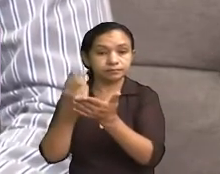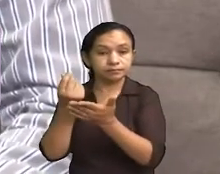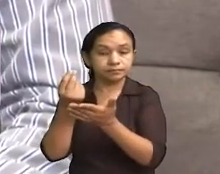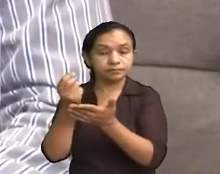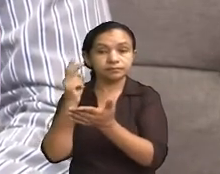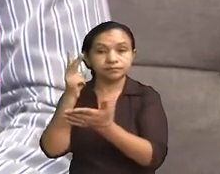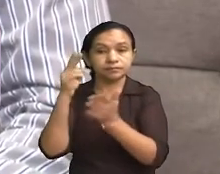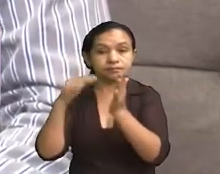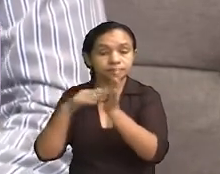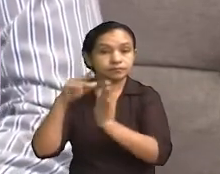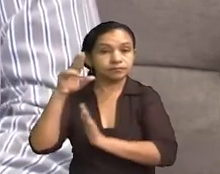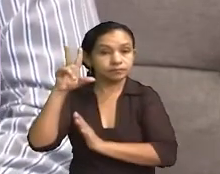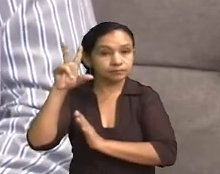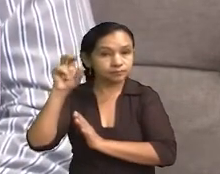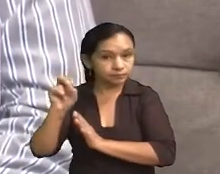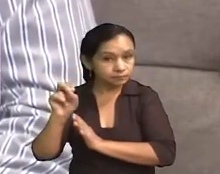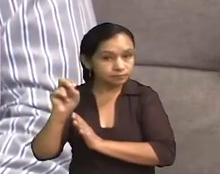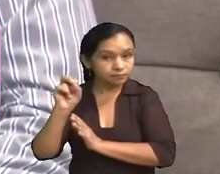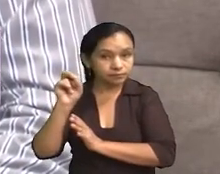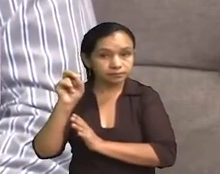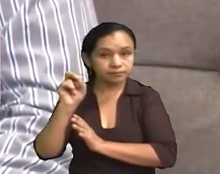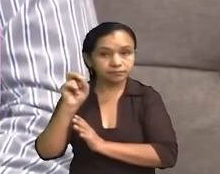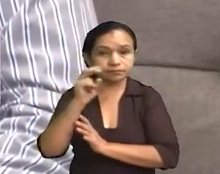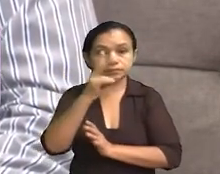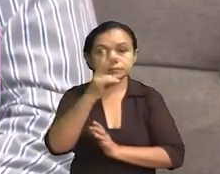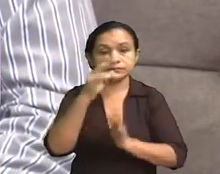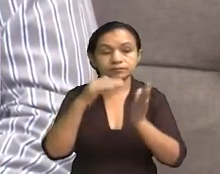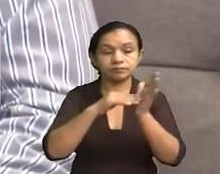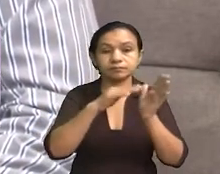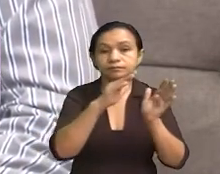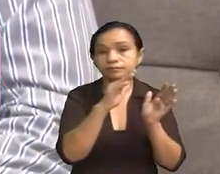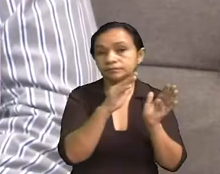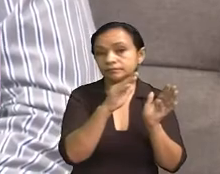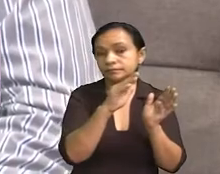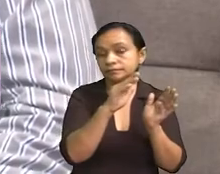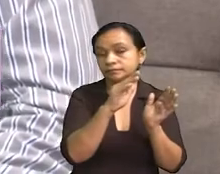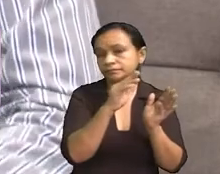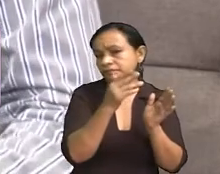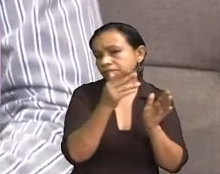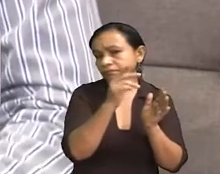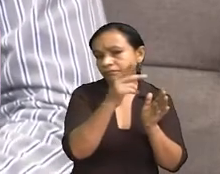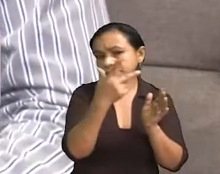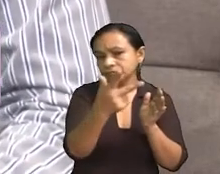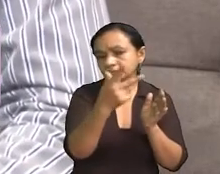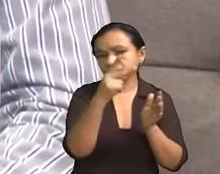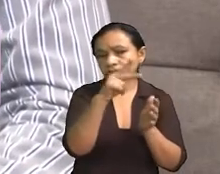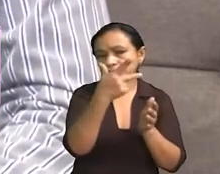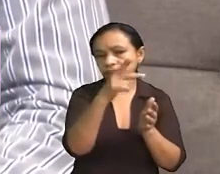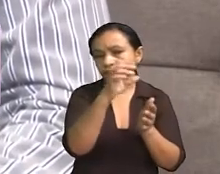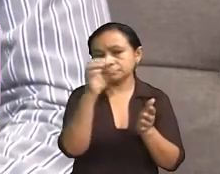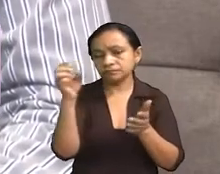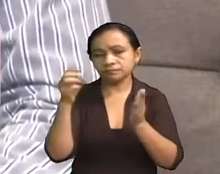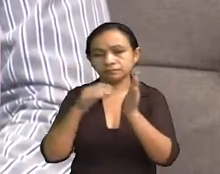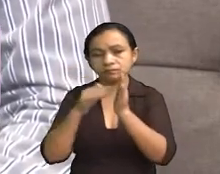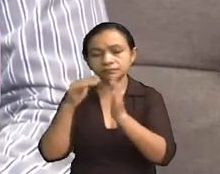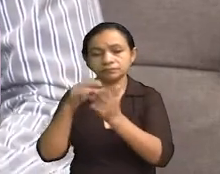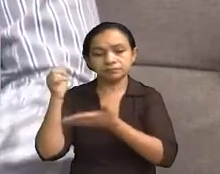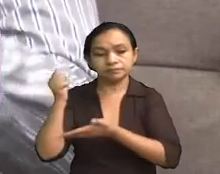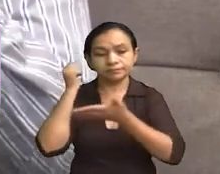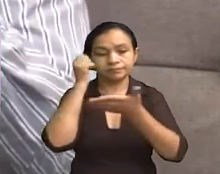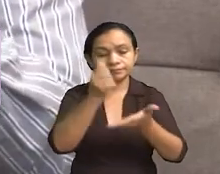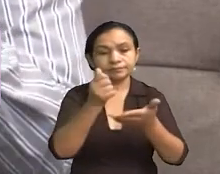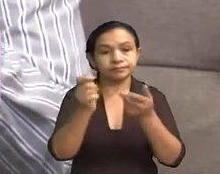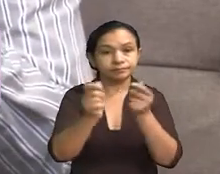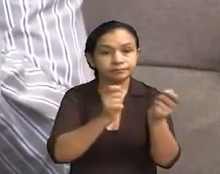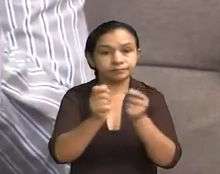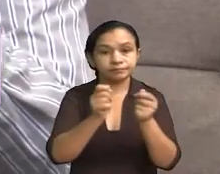año 2020, el año pasado incorporamos al presupuesto alrededor de 800 millones de dólares de la comunidad internacional,